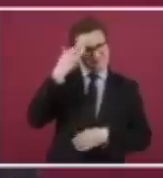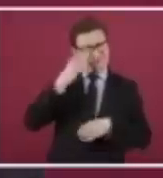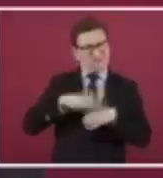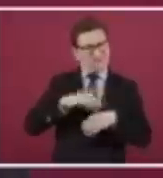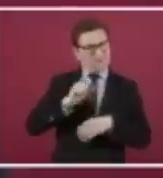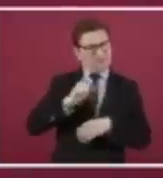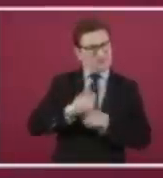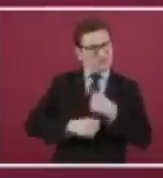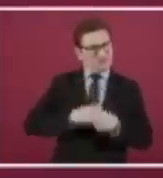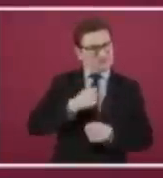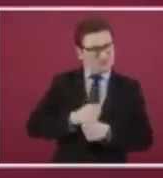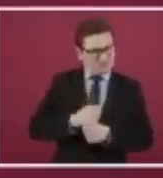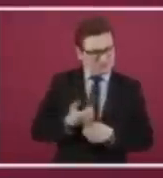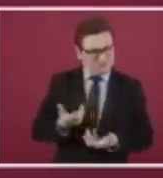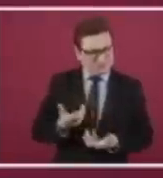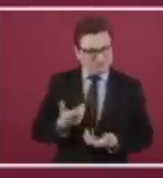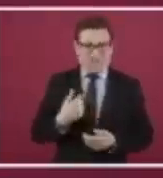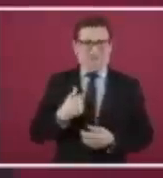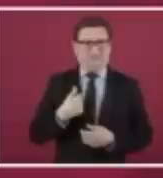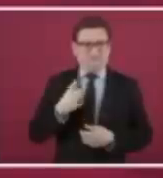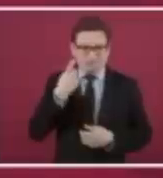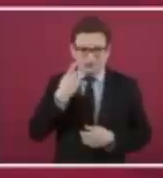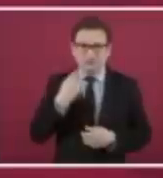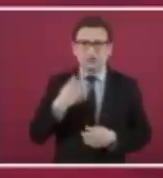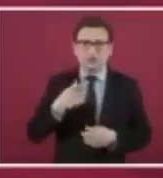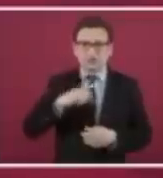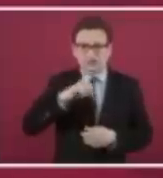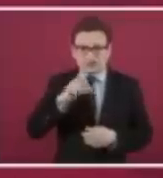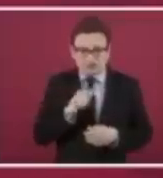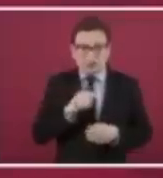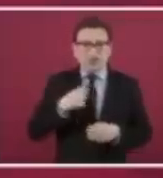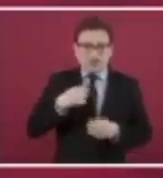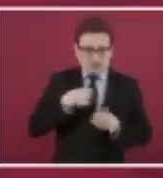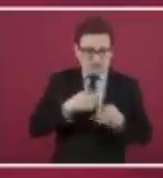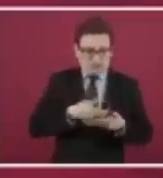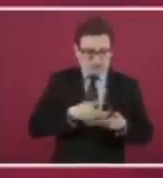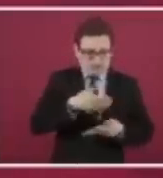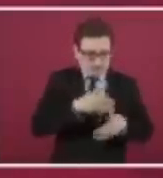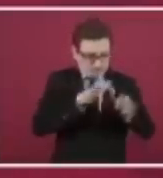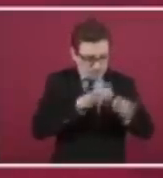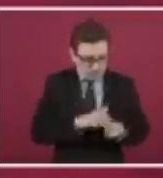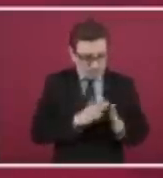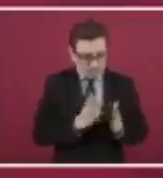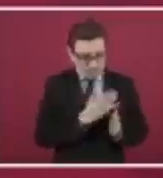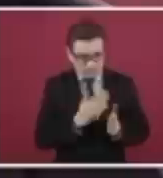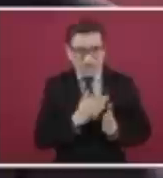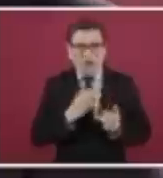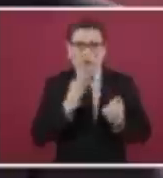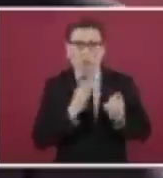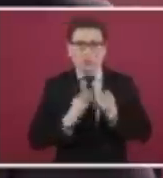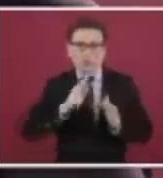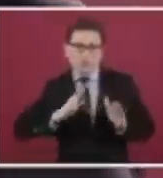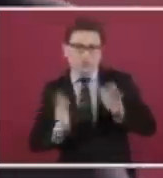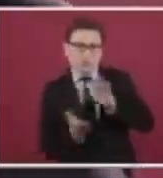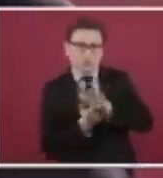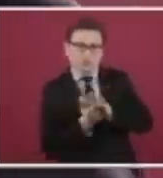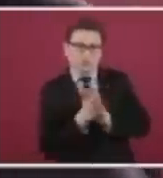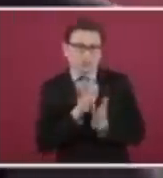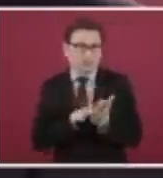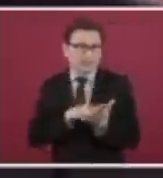Pues resulta de que en los anexos del plan hay un